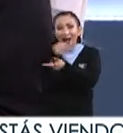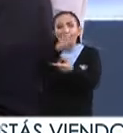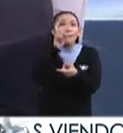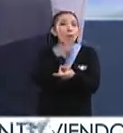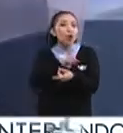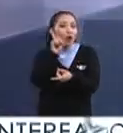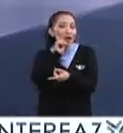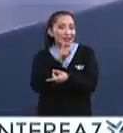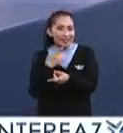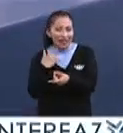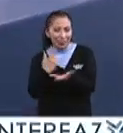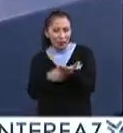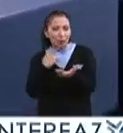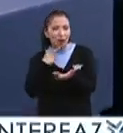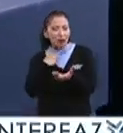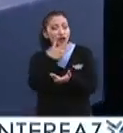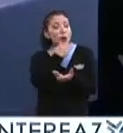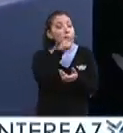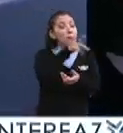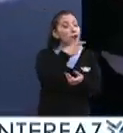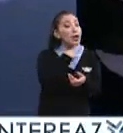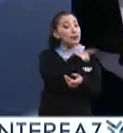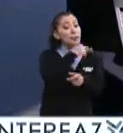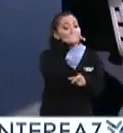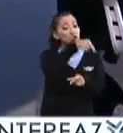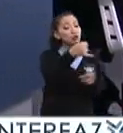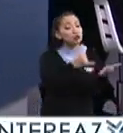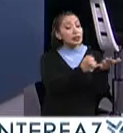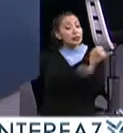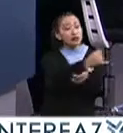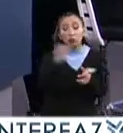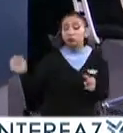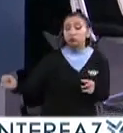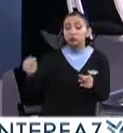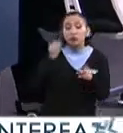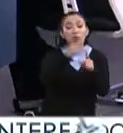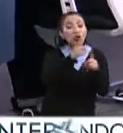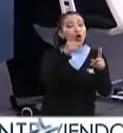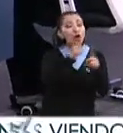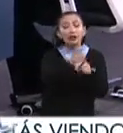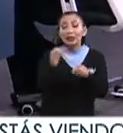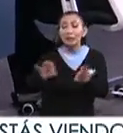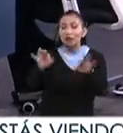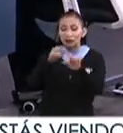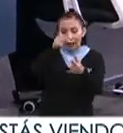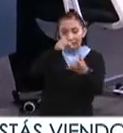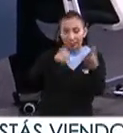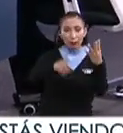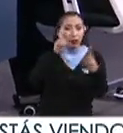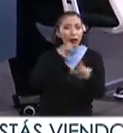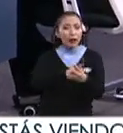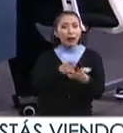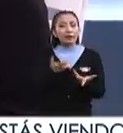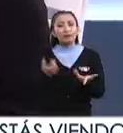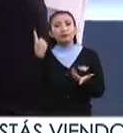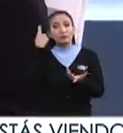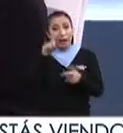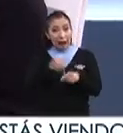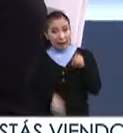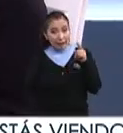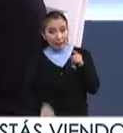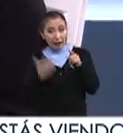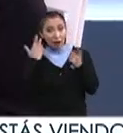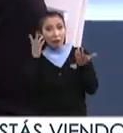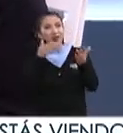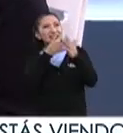las mujeres políticas, a los hombres políticos que tienen que tomar decisiones sobre dónde hay que priorizar. Claro. Hay que priorizar para eliminar